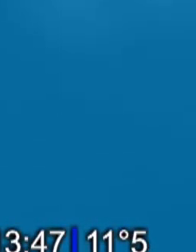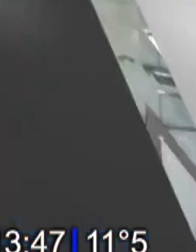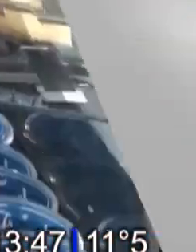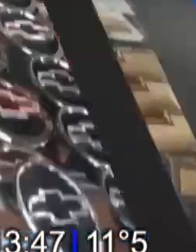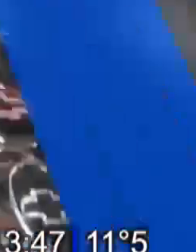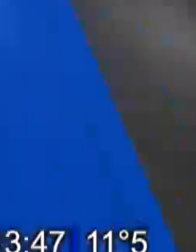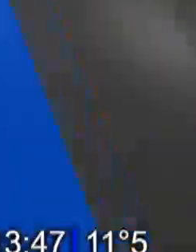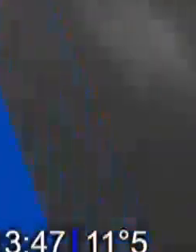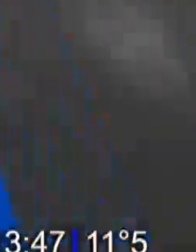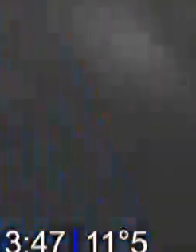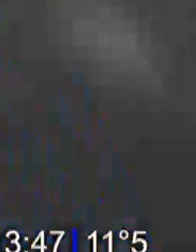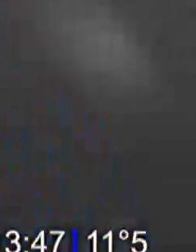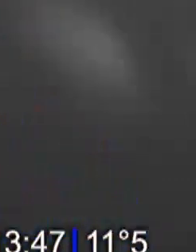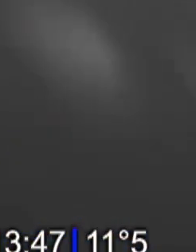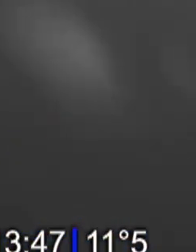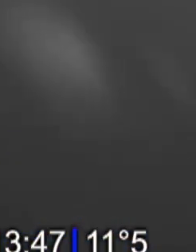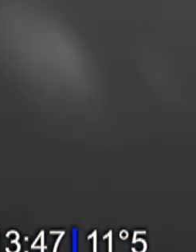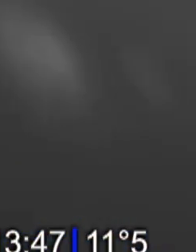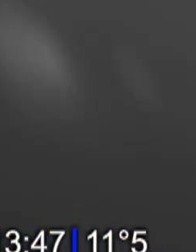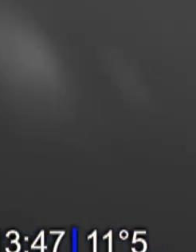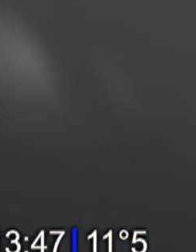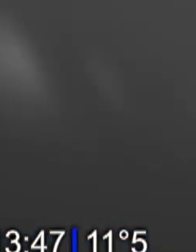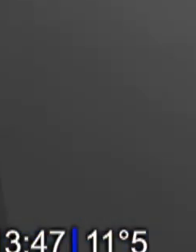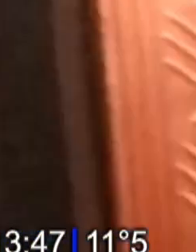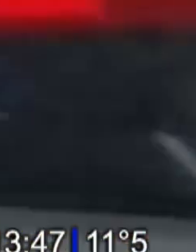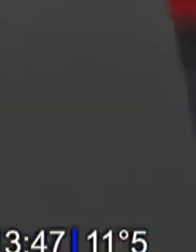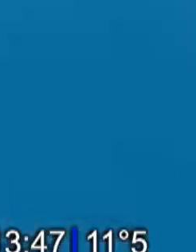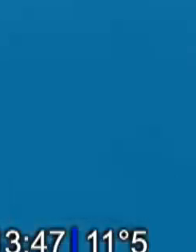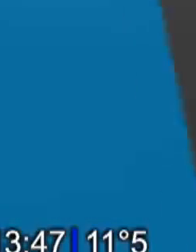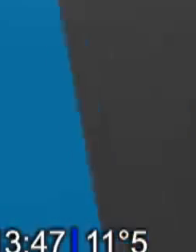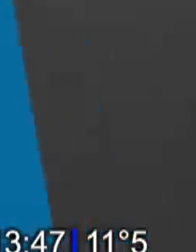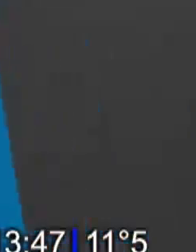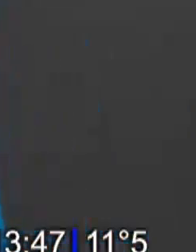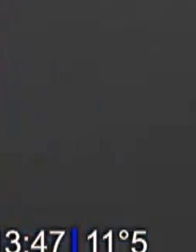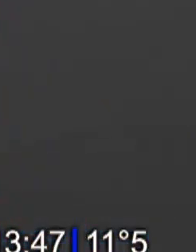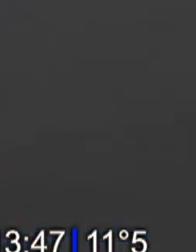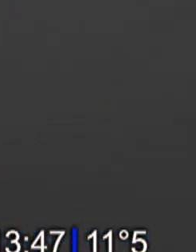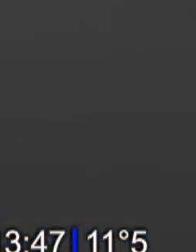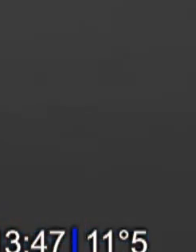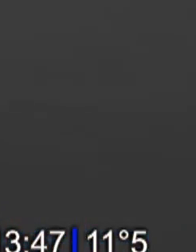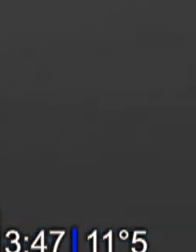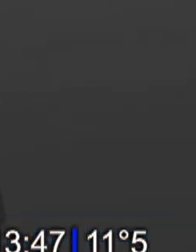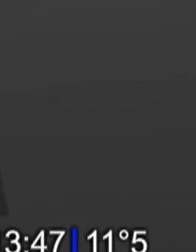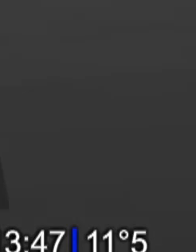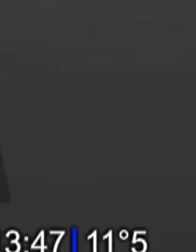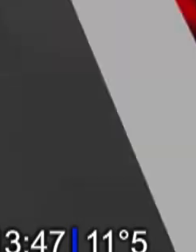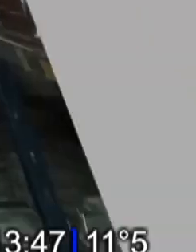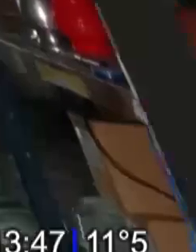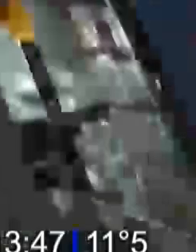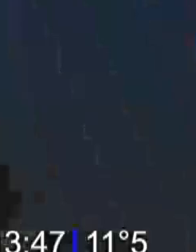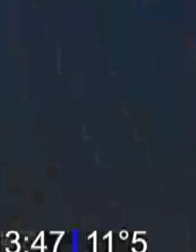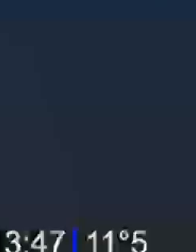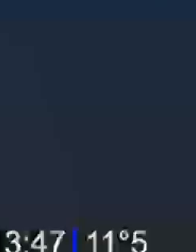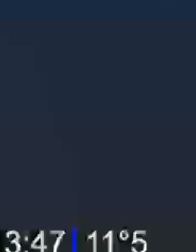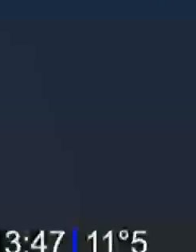burletes, cerrajería, ópticas, chapería, parabrisas, lunetas, vidrios para puertas, para golpes, fundas, alfombras y la más amplia boutique